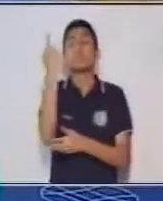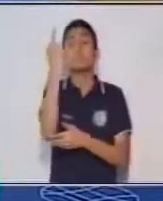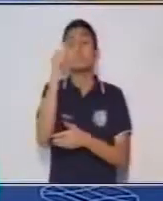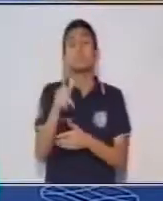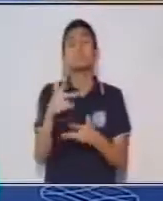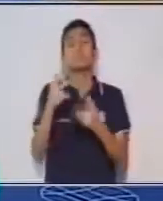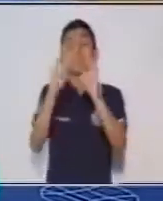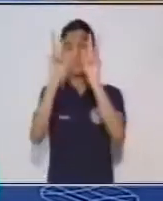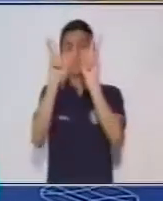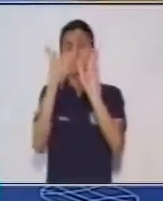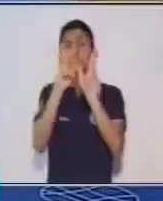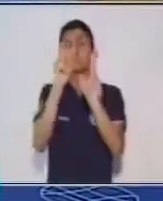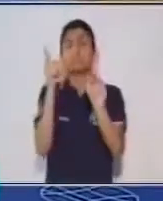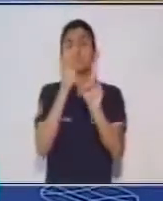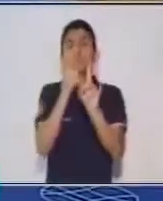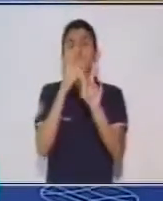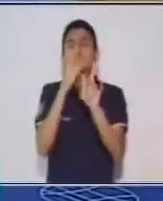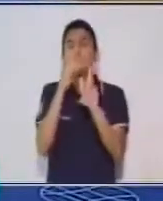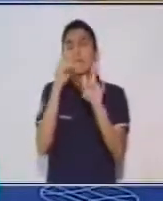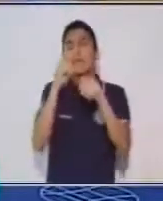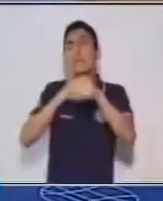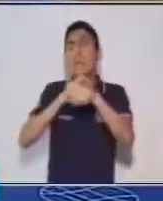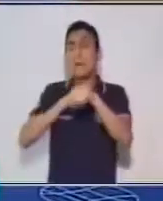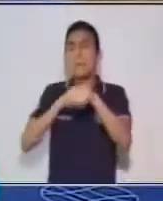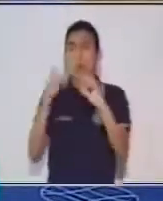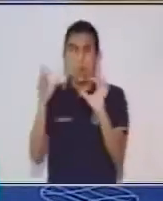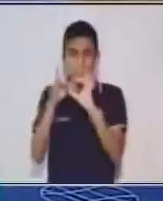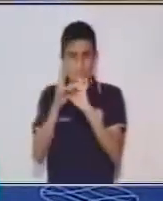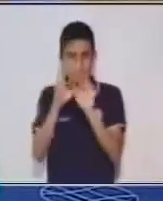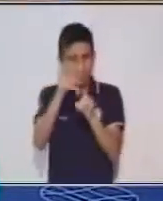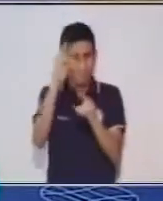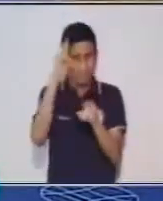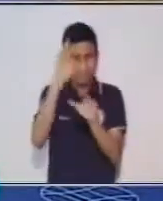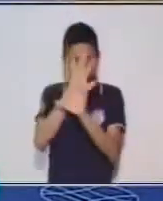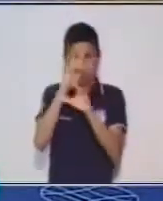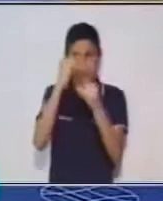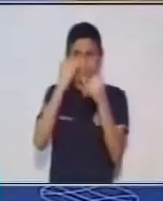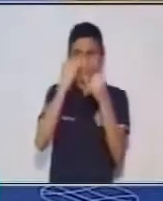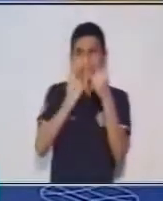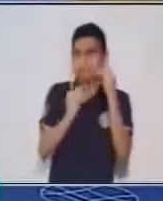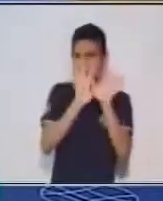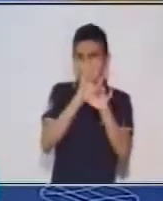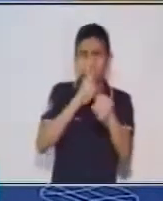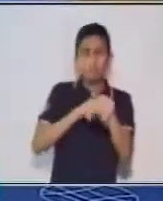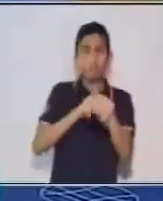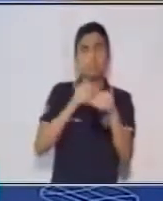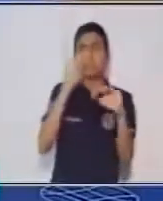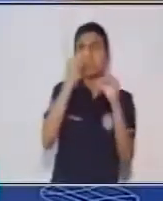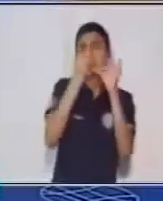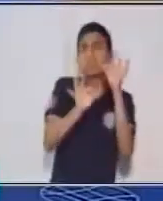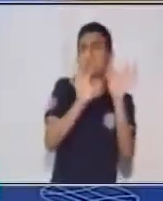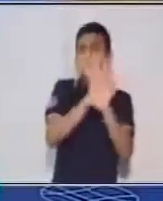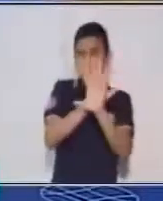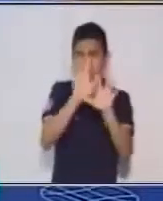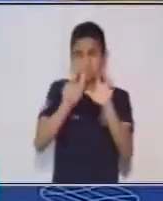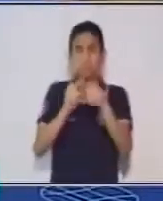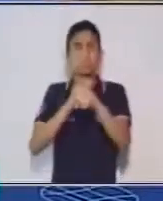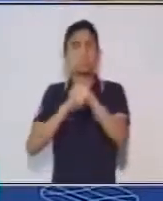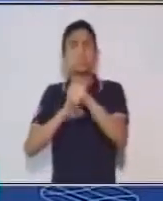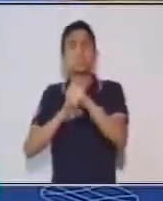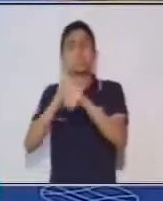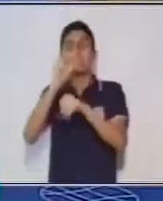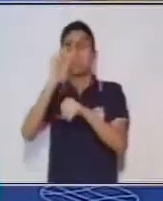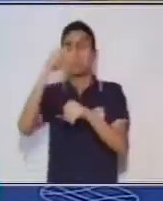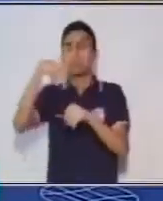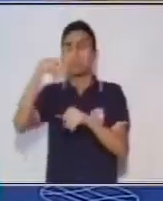son los tiempos compuestos. Vimos tiempos simples, ahora nos tocan los tiempos compuestos. Y verás que